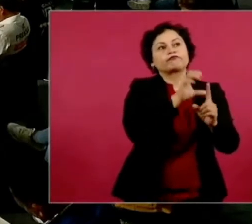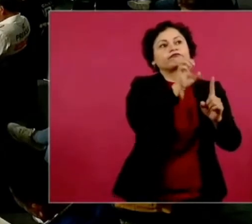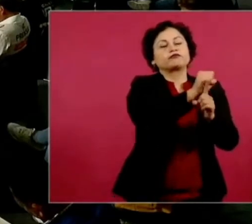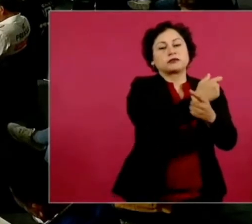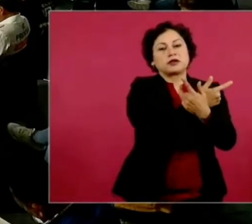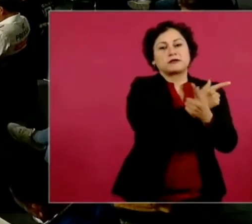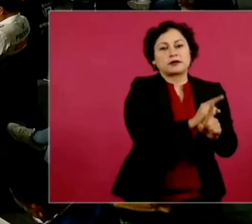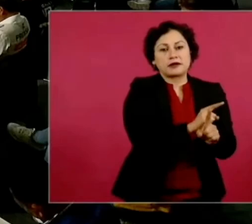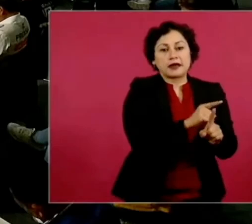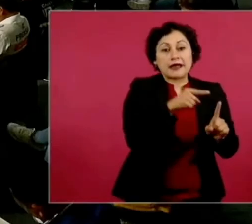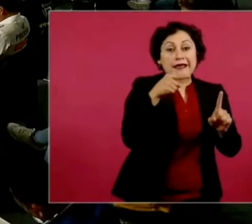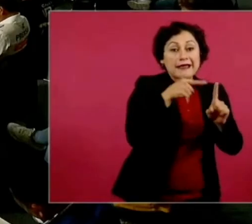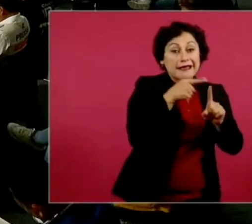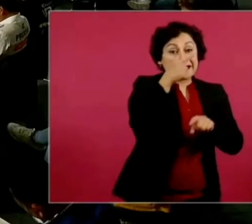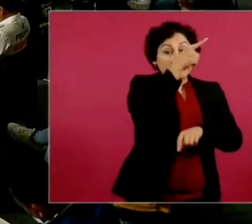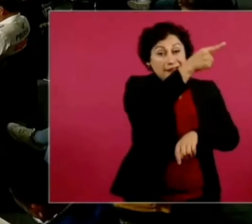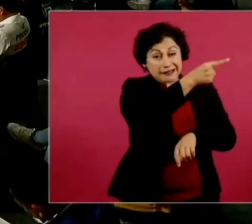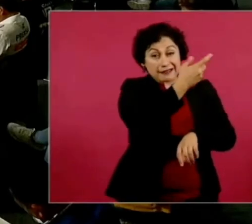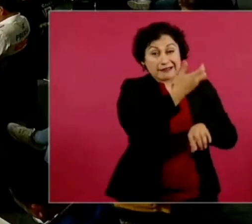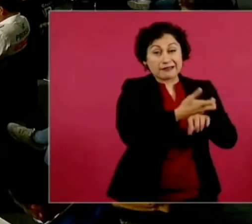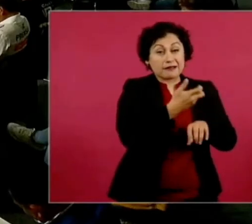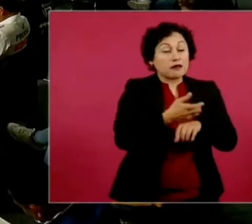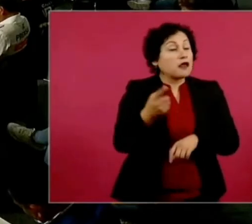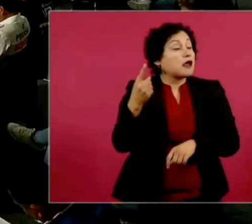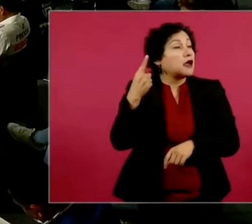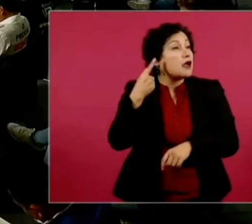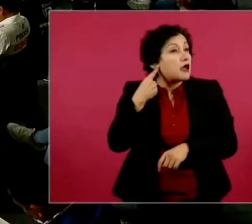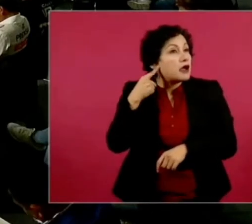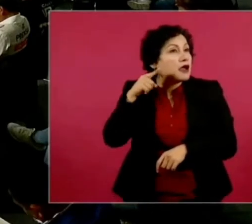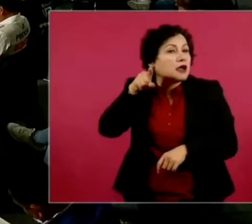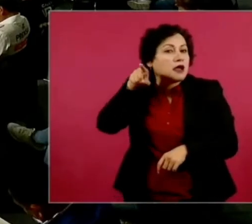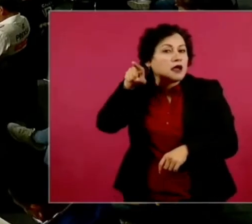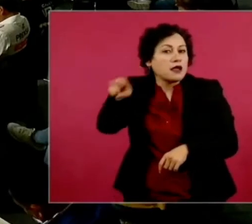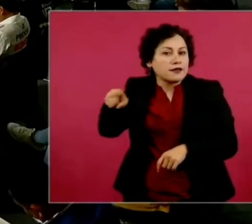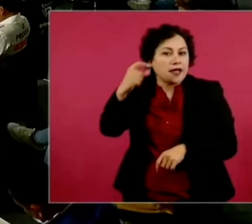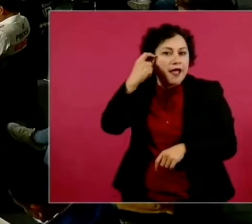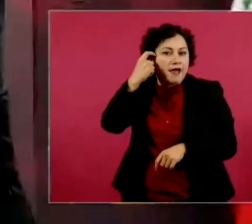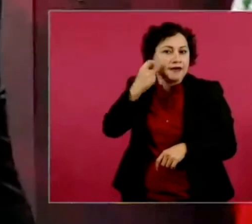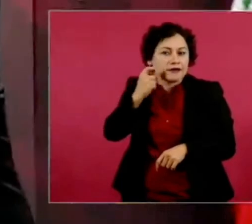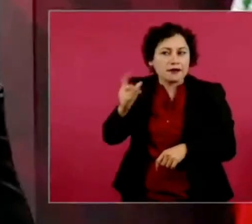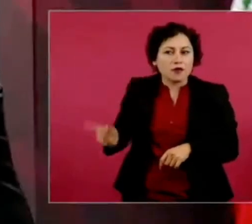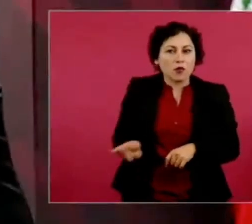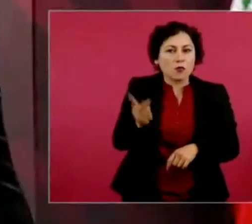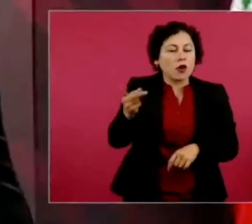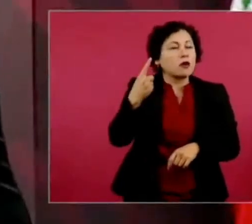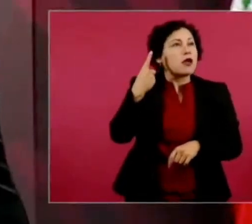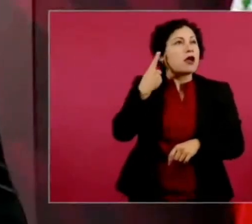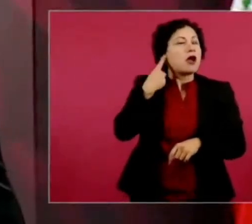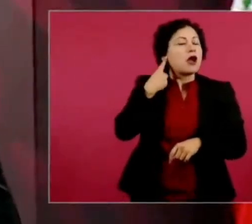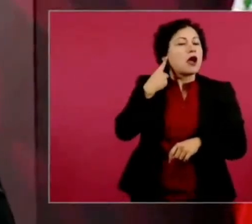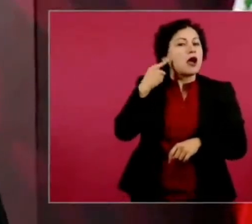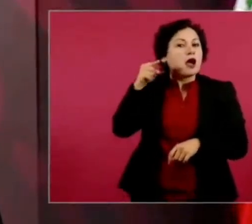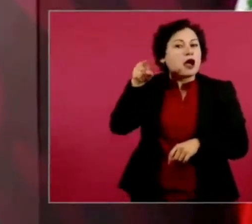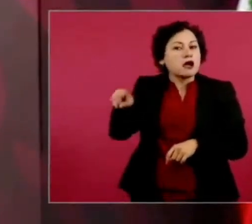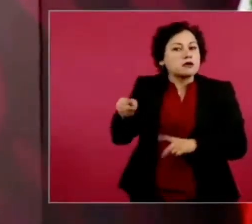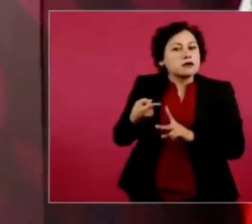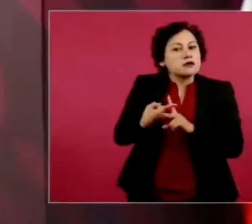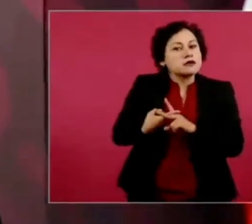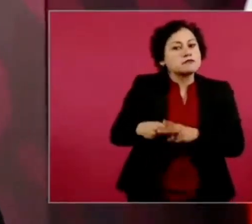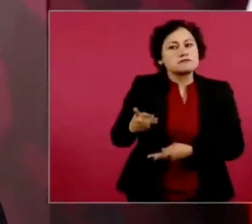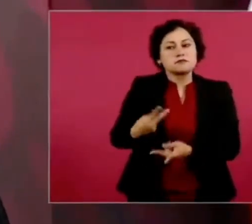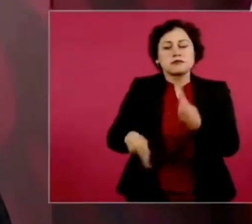Ayutla, Guerrero, en el pueblo de Ayutla, Guerrero, se gestaba una revolución